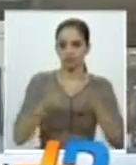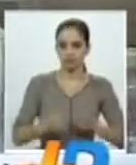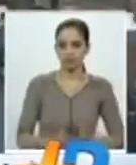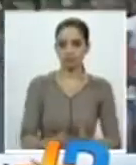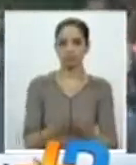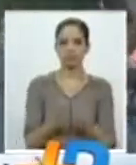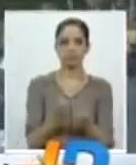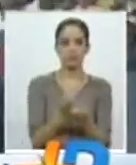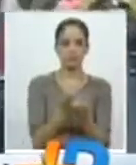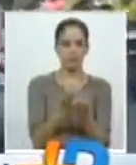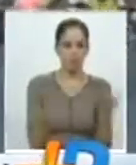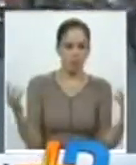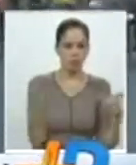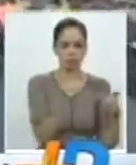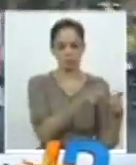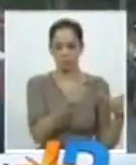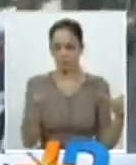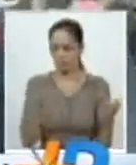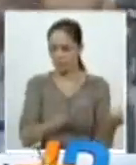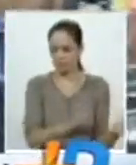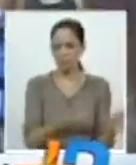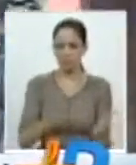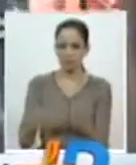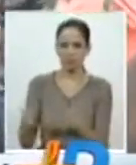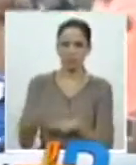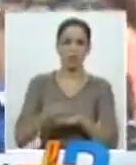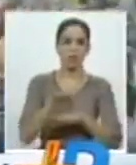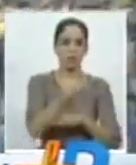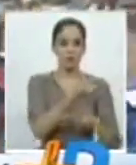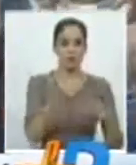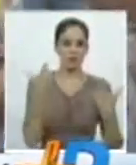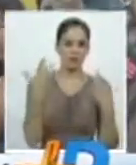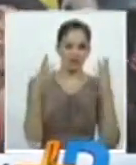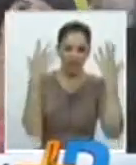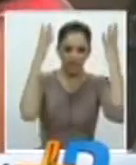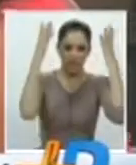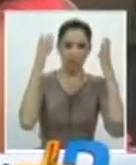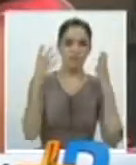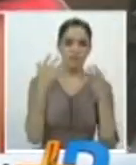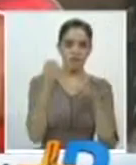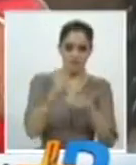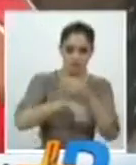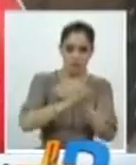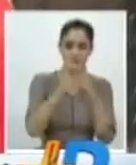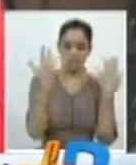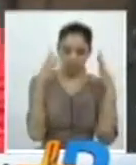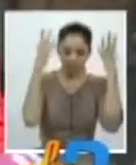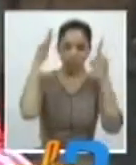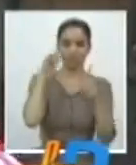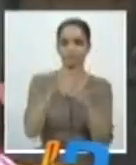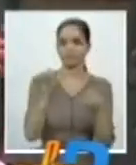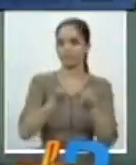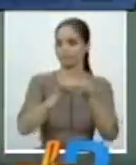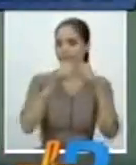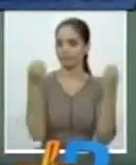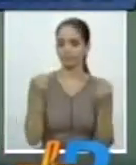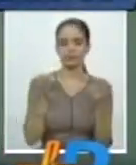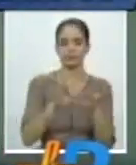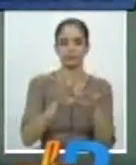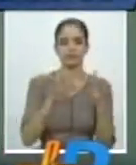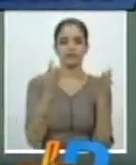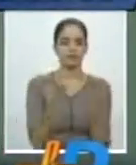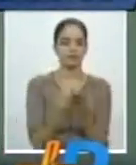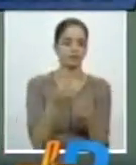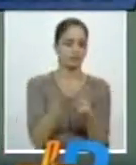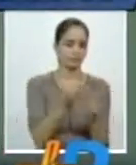de cientos de víctimas de la irresponsabilidad de unos hinchas que terminan convirtiendo la fiesta del fútbol en una tragedia familiar.